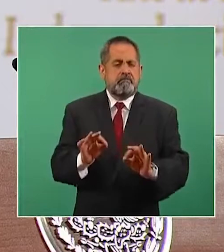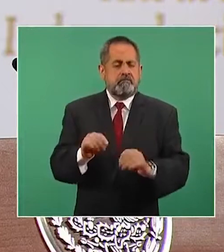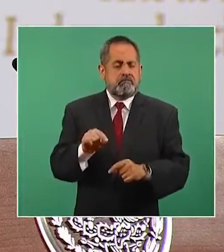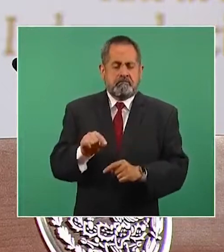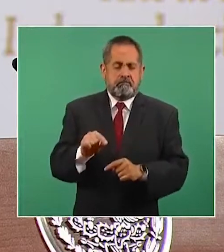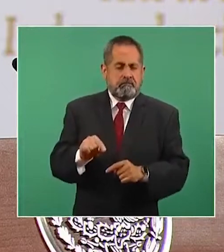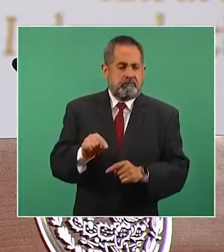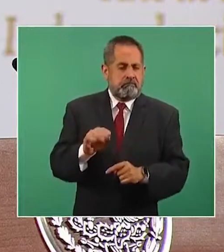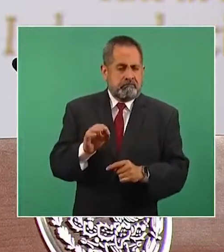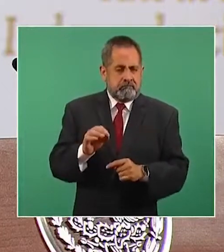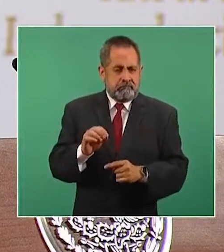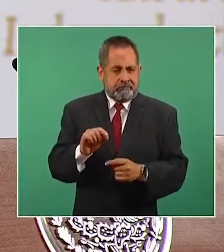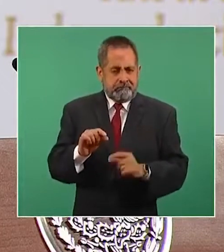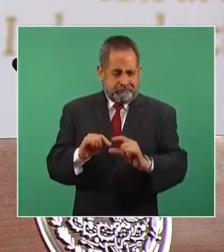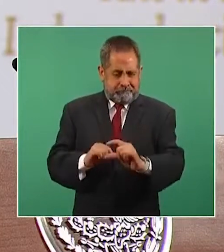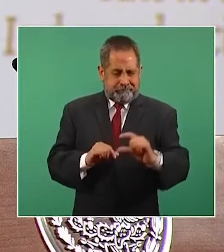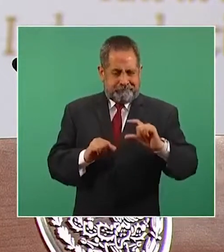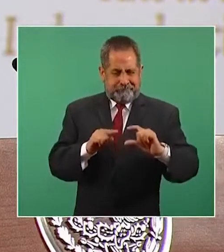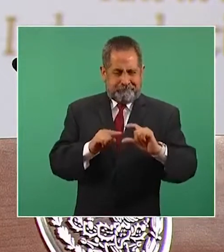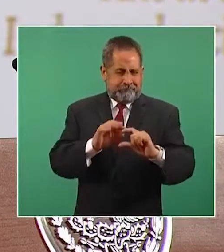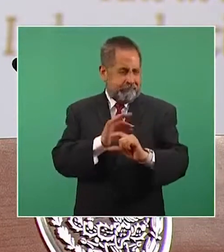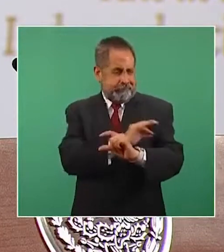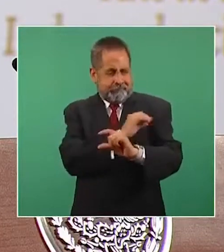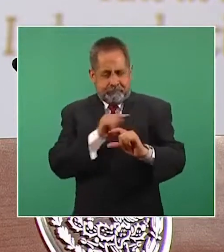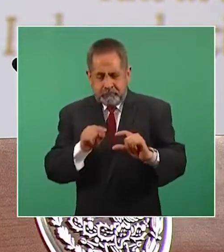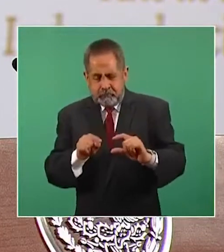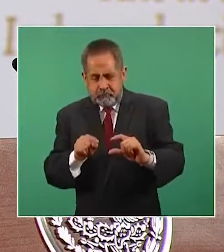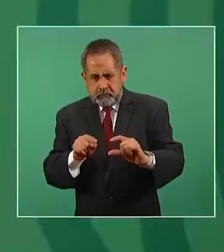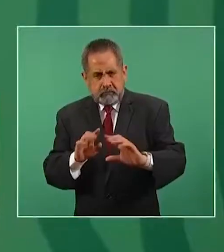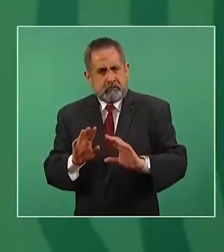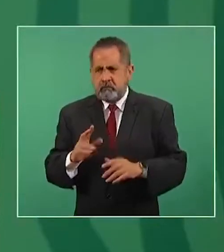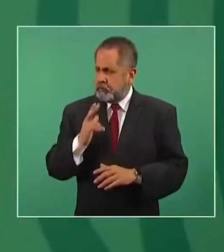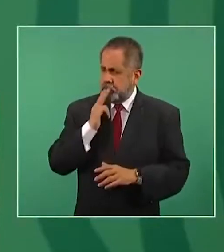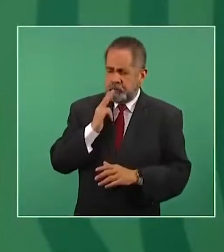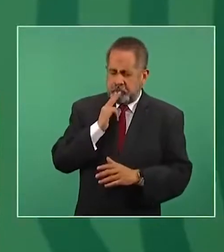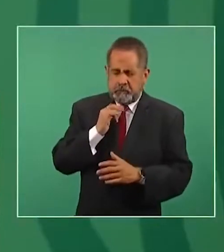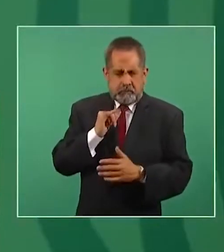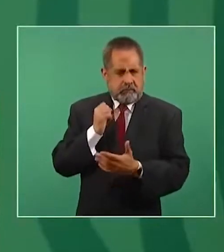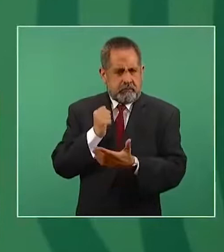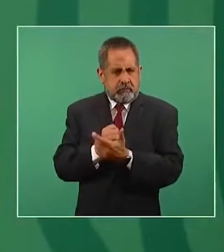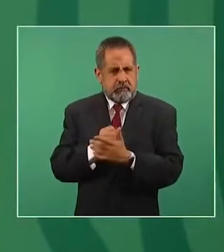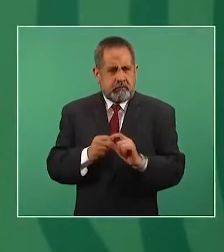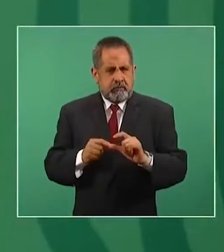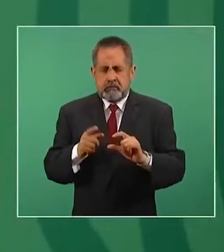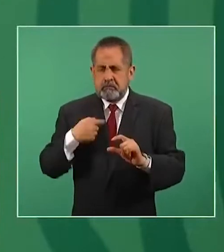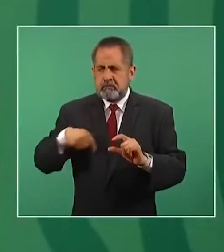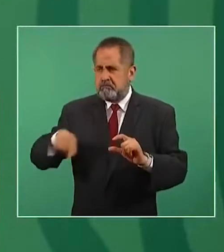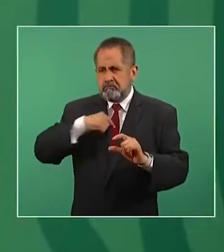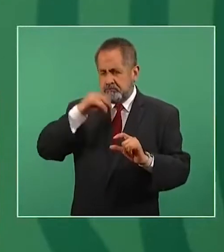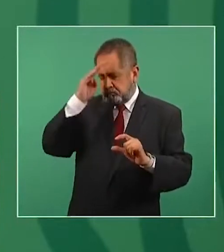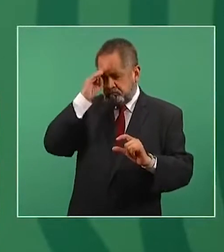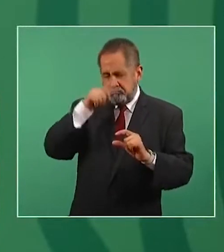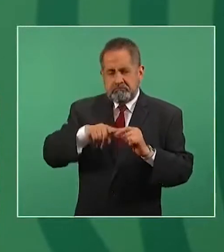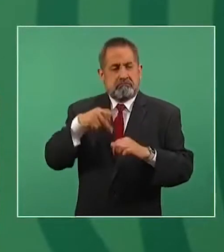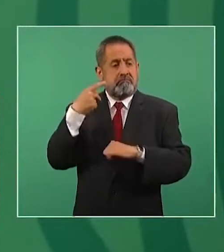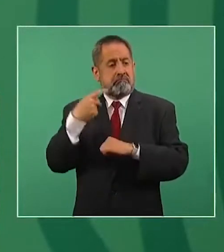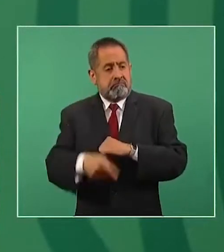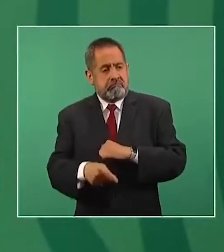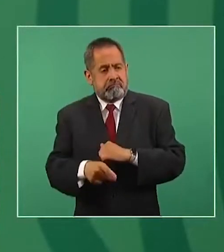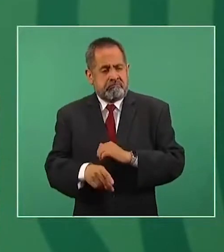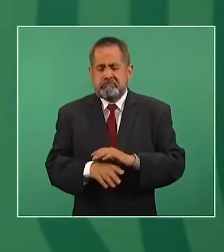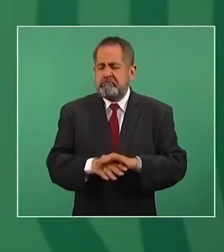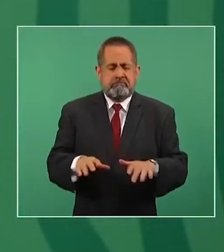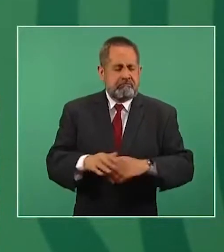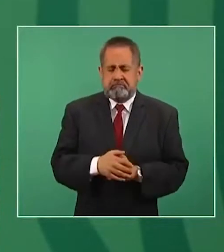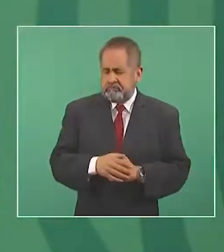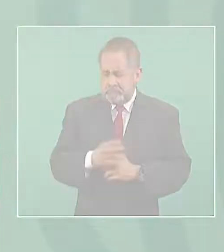vacuna, es decir, no se considera riesgos en